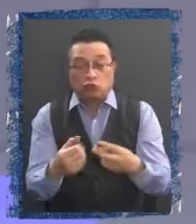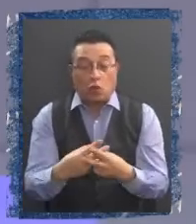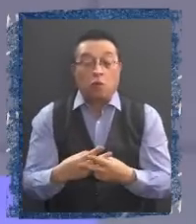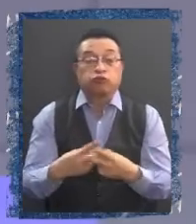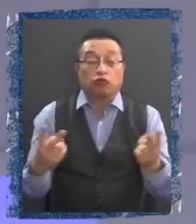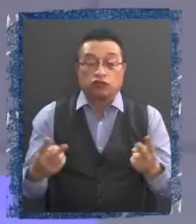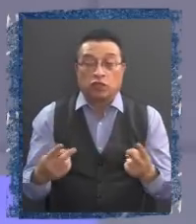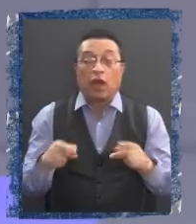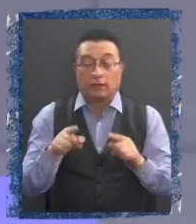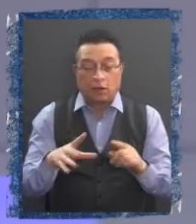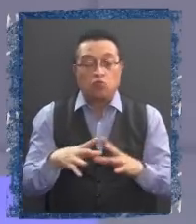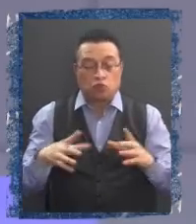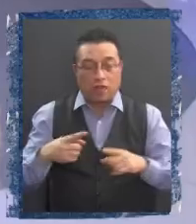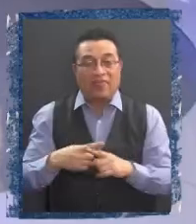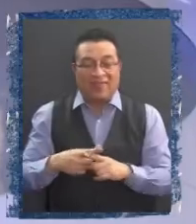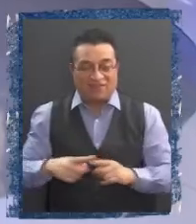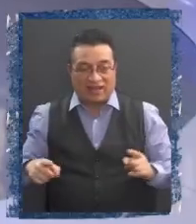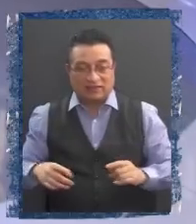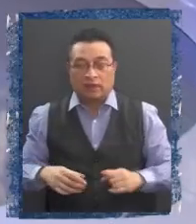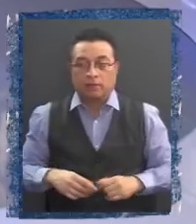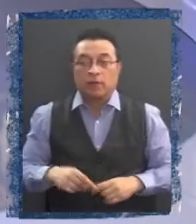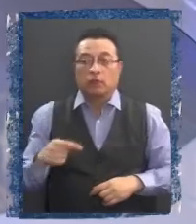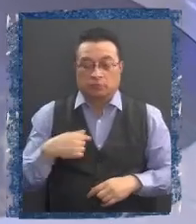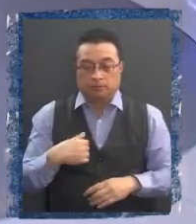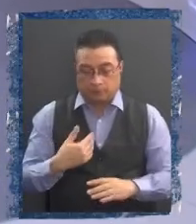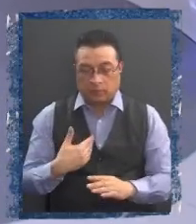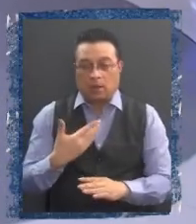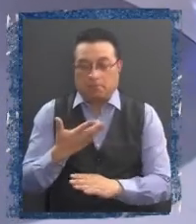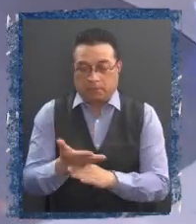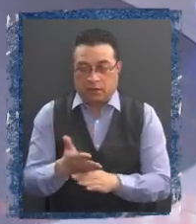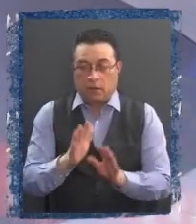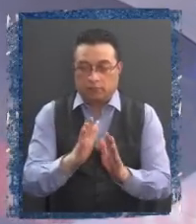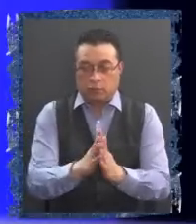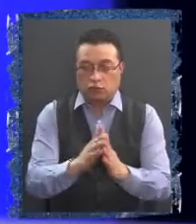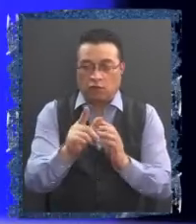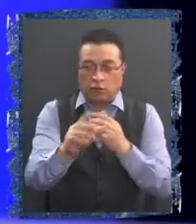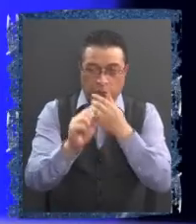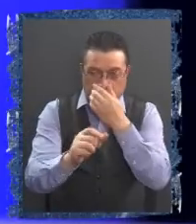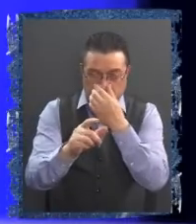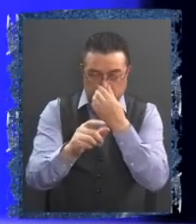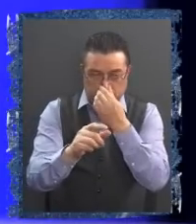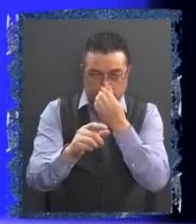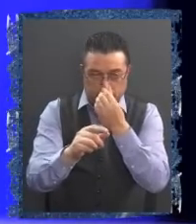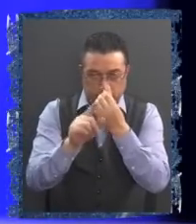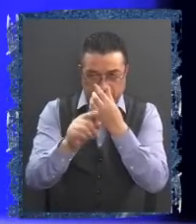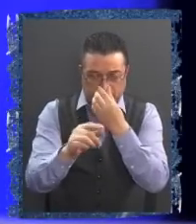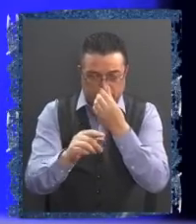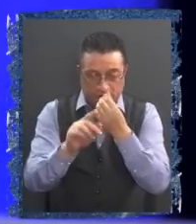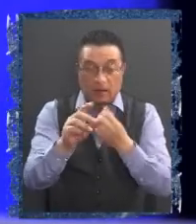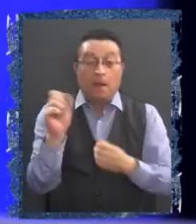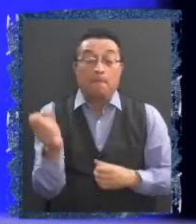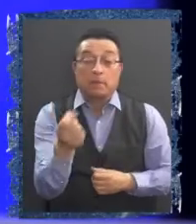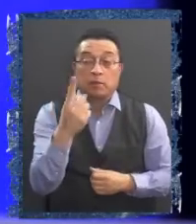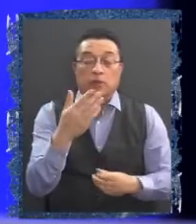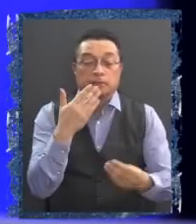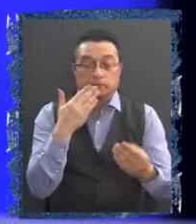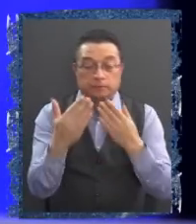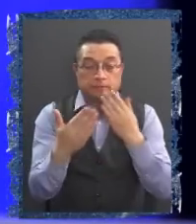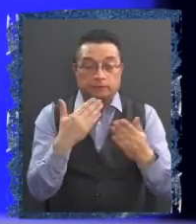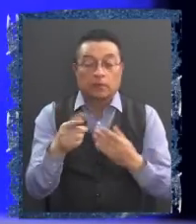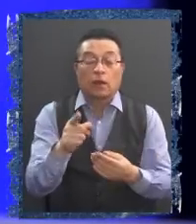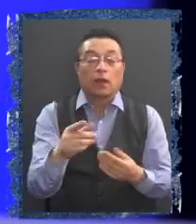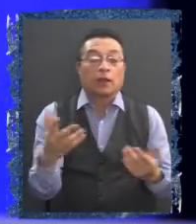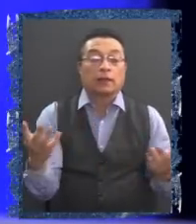esa es una gran diferencia tangible. A ver, le voy a pedir a ver si nos pueden poner en... bueno, vamos primero a hablar de si la cantidad